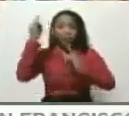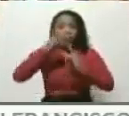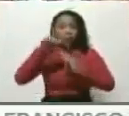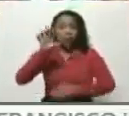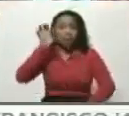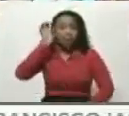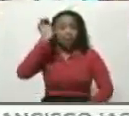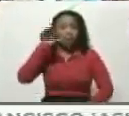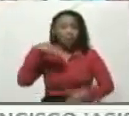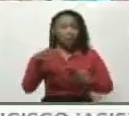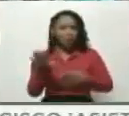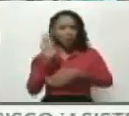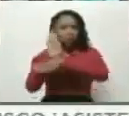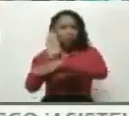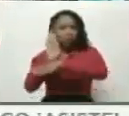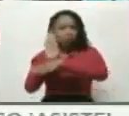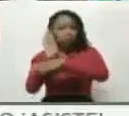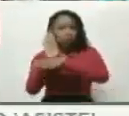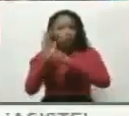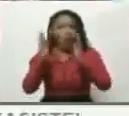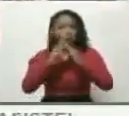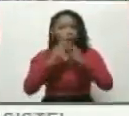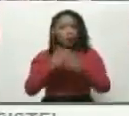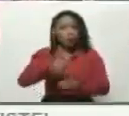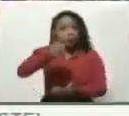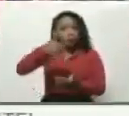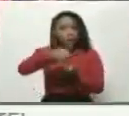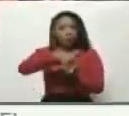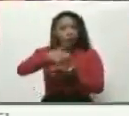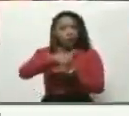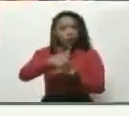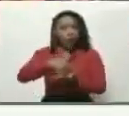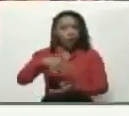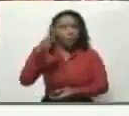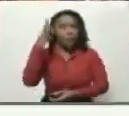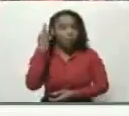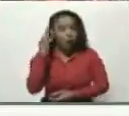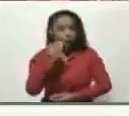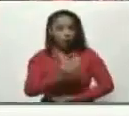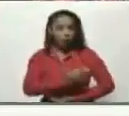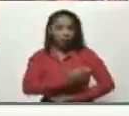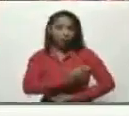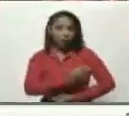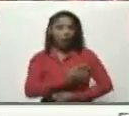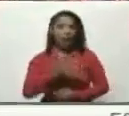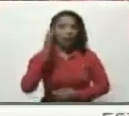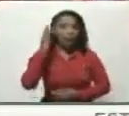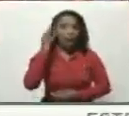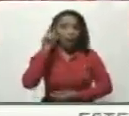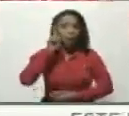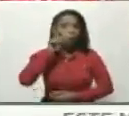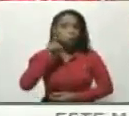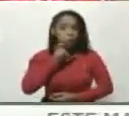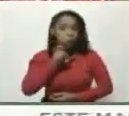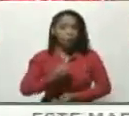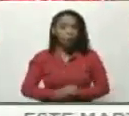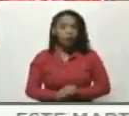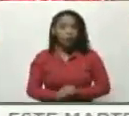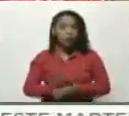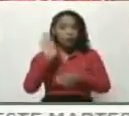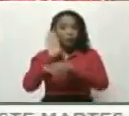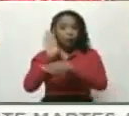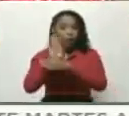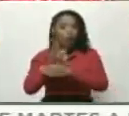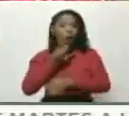se protege a los hogares más vulnerables, a las mujeres lactantes, a las mujeres embarazadas, se protegen